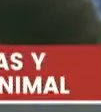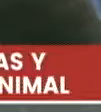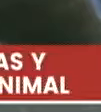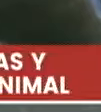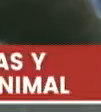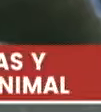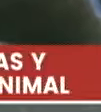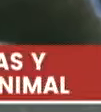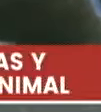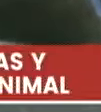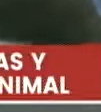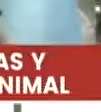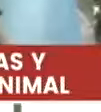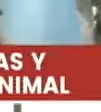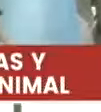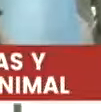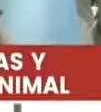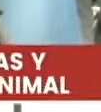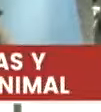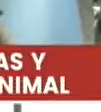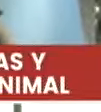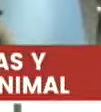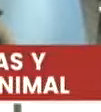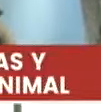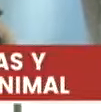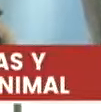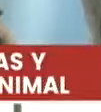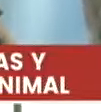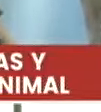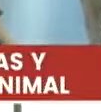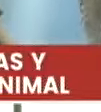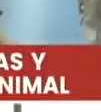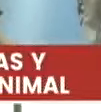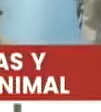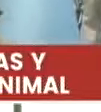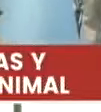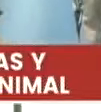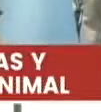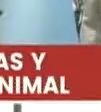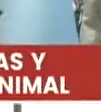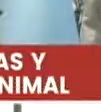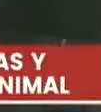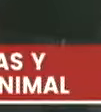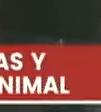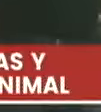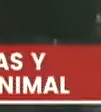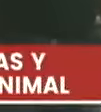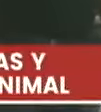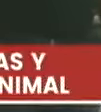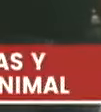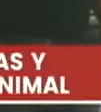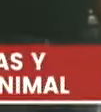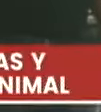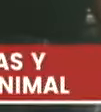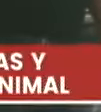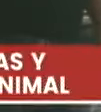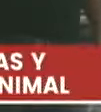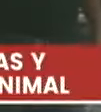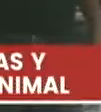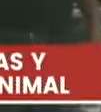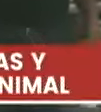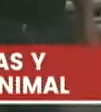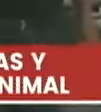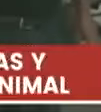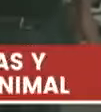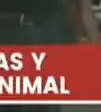un anciano, por ser sector vulnerable de manera absoluta. Y hemos comprobado que muchos de ellos tienen